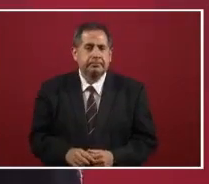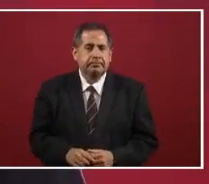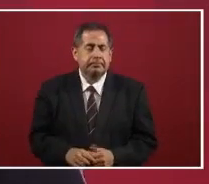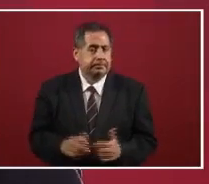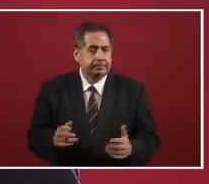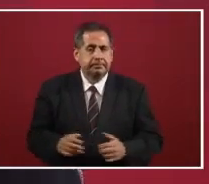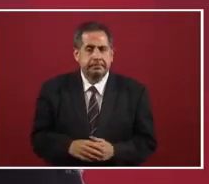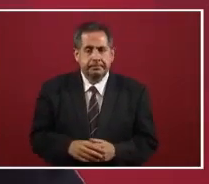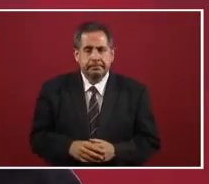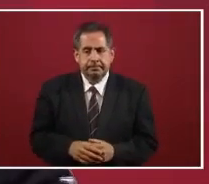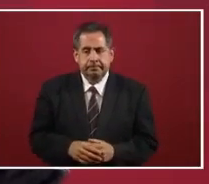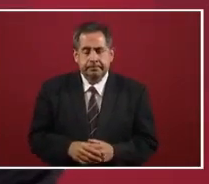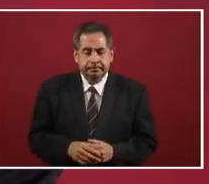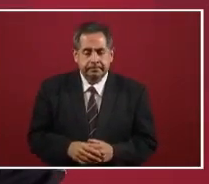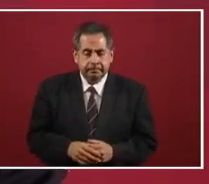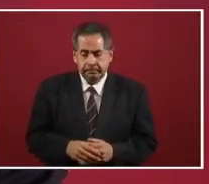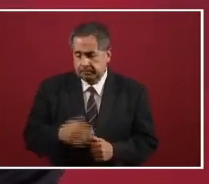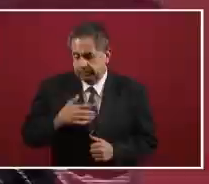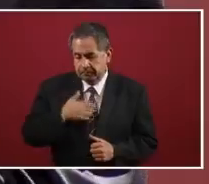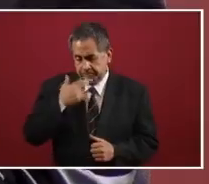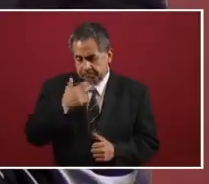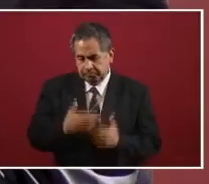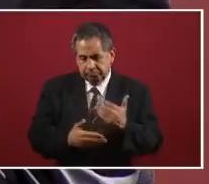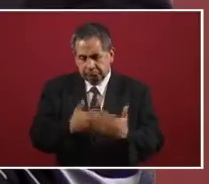está en la mejor